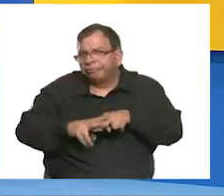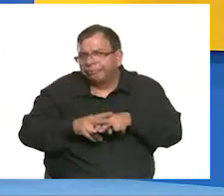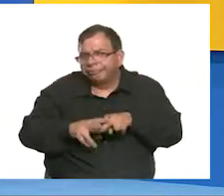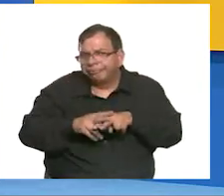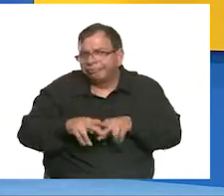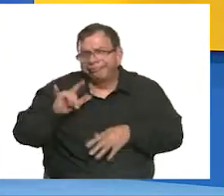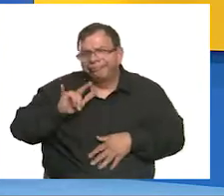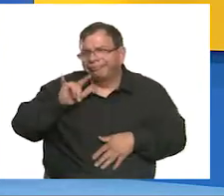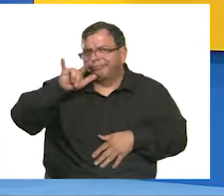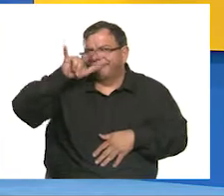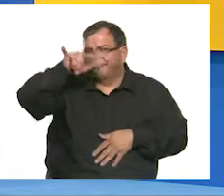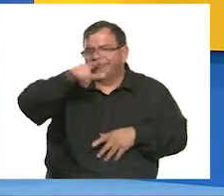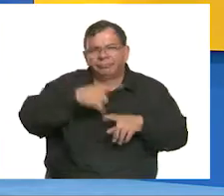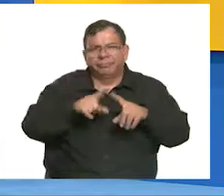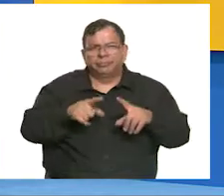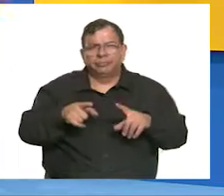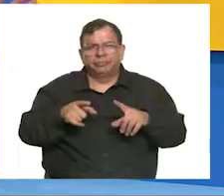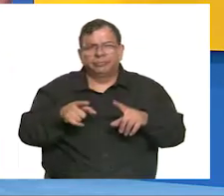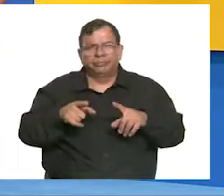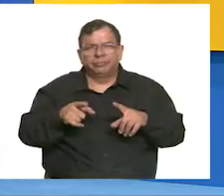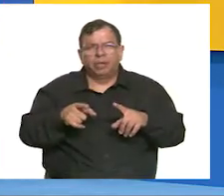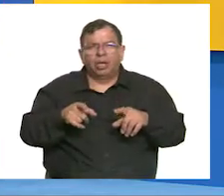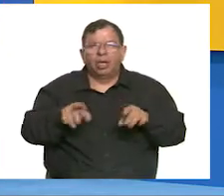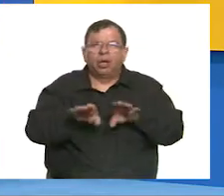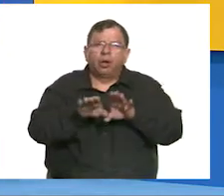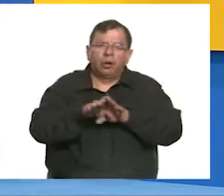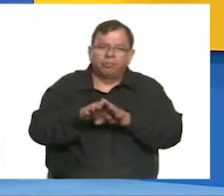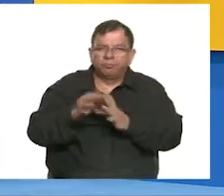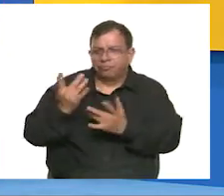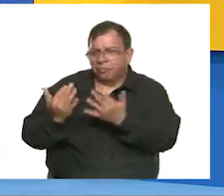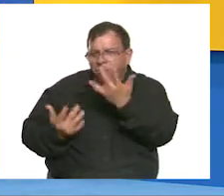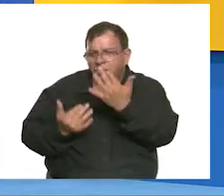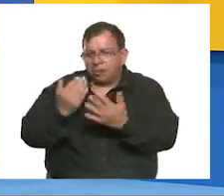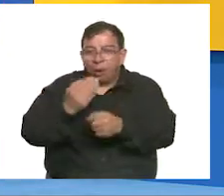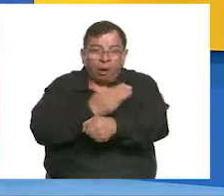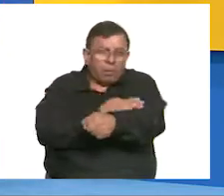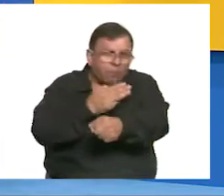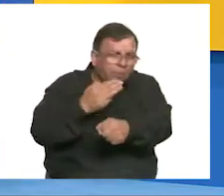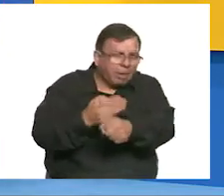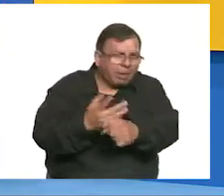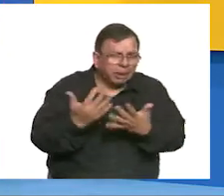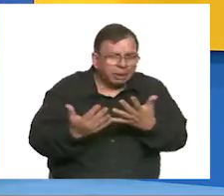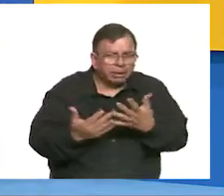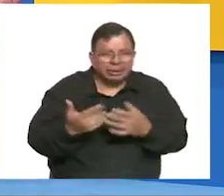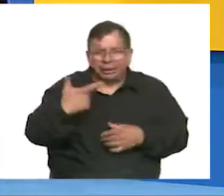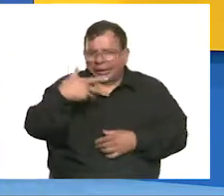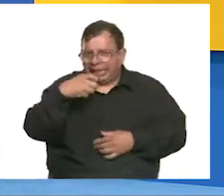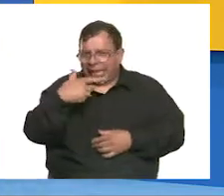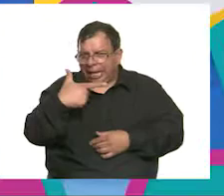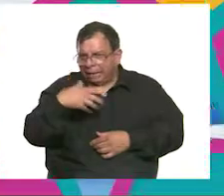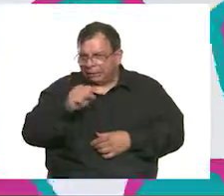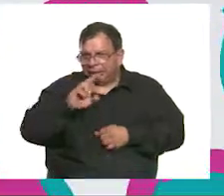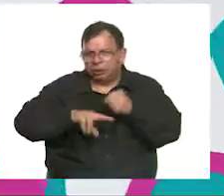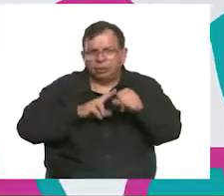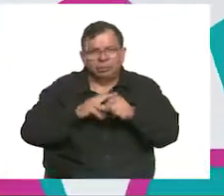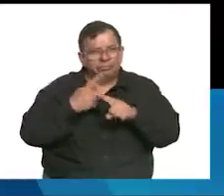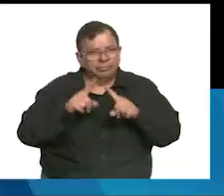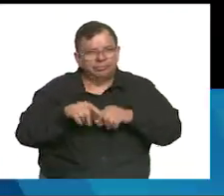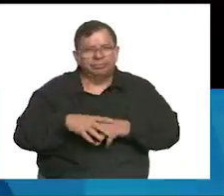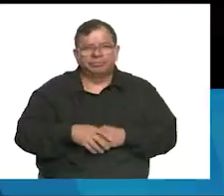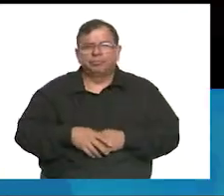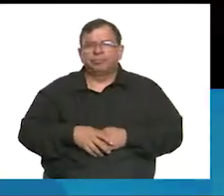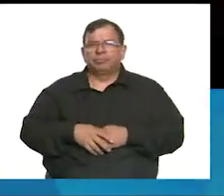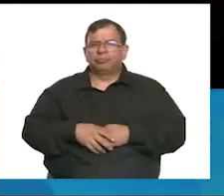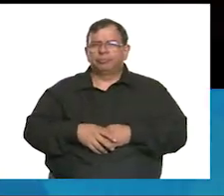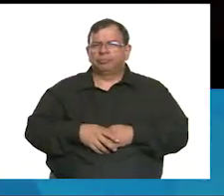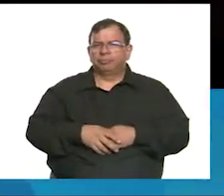y aviones, no sé, así como cualquier tipo de combustión al quemar madera, gas natural y bueno, muchos otros combustibles. Y